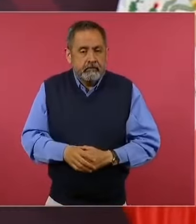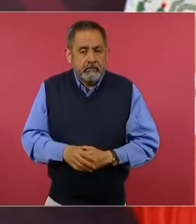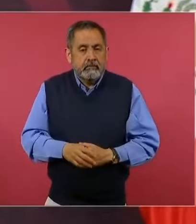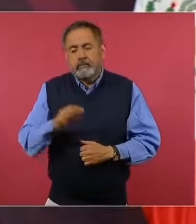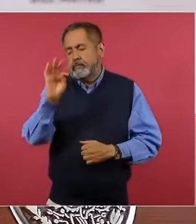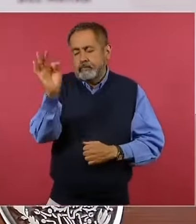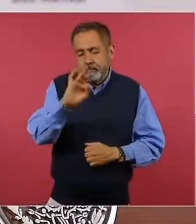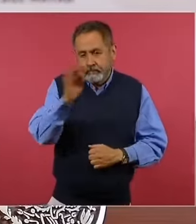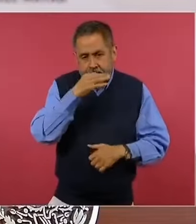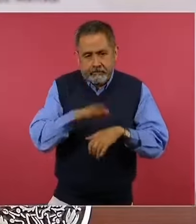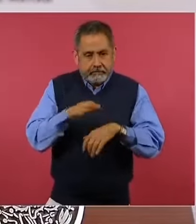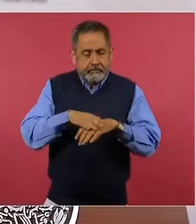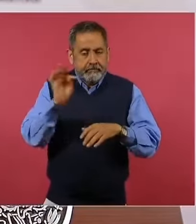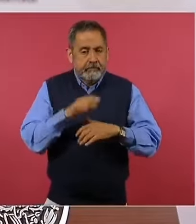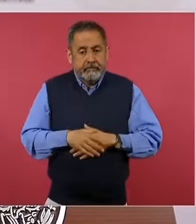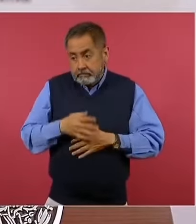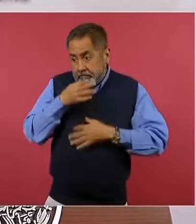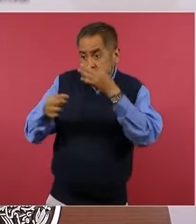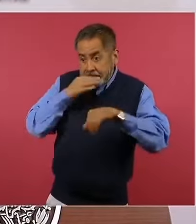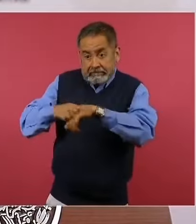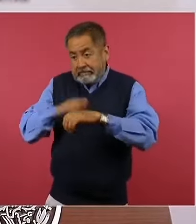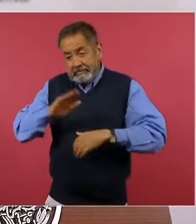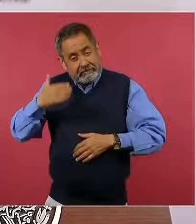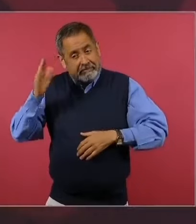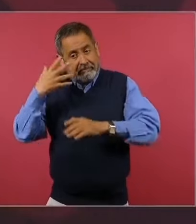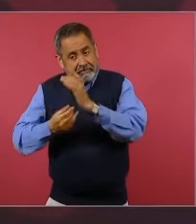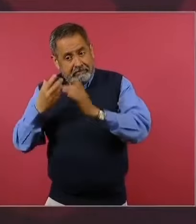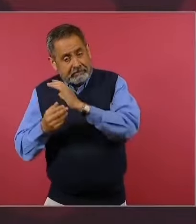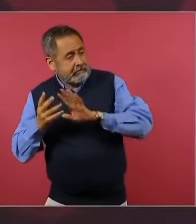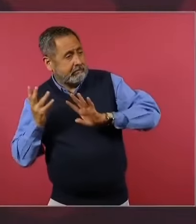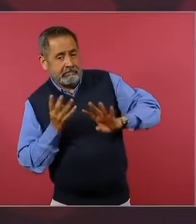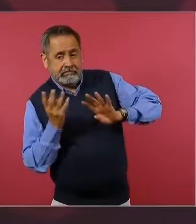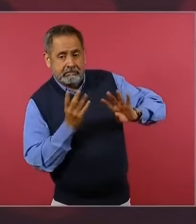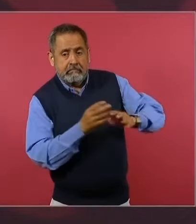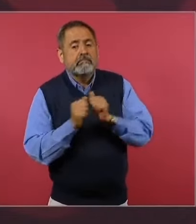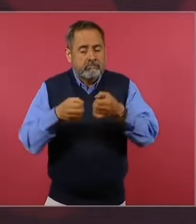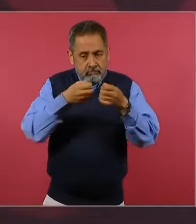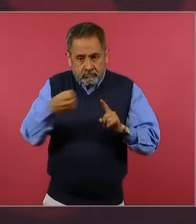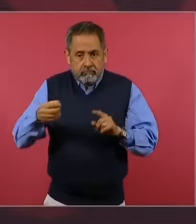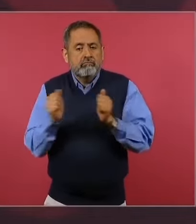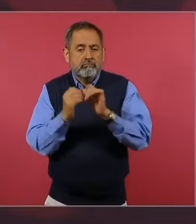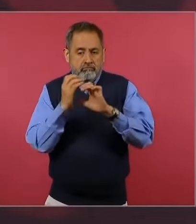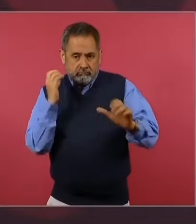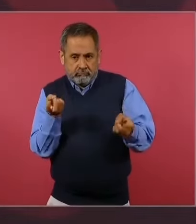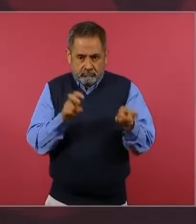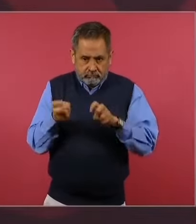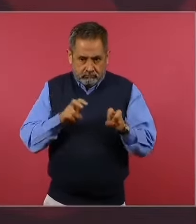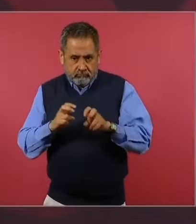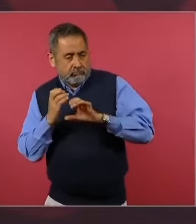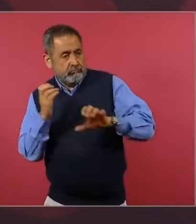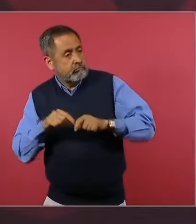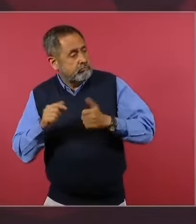si se da el aviso de evacuar, que va a ser ordenado, que vamos a tener camiones, que vamos a